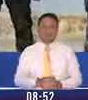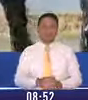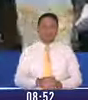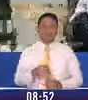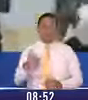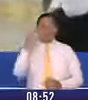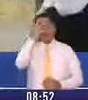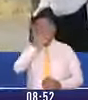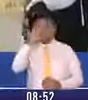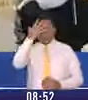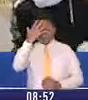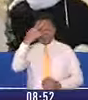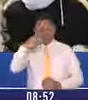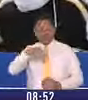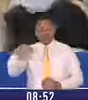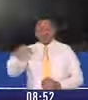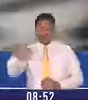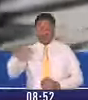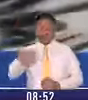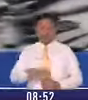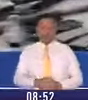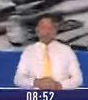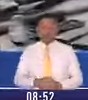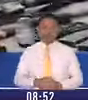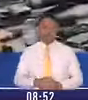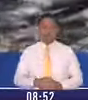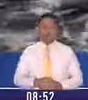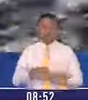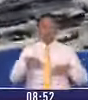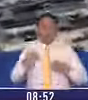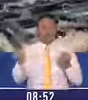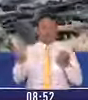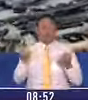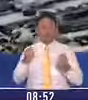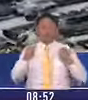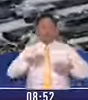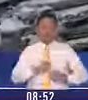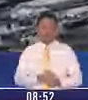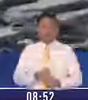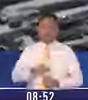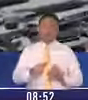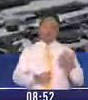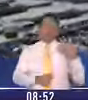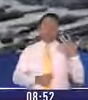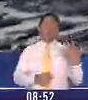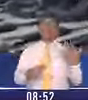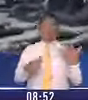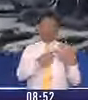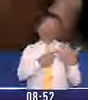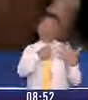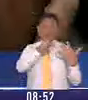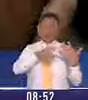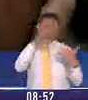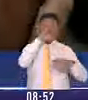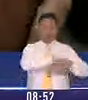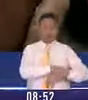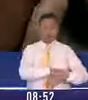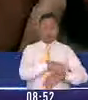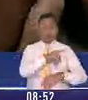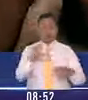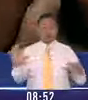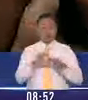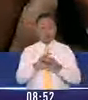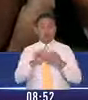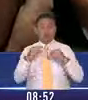Pichangual, ubicado en la provincia de Esmeraldas. Durante el mismo operativo fueron aprehendidas otras 5 personas que también estarían vinculadas